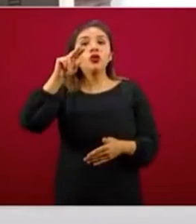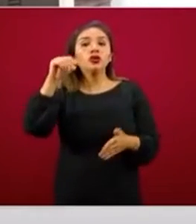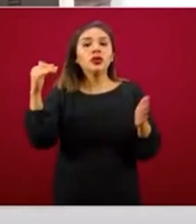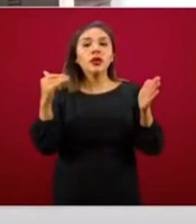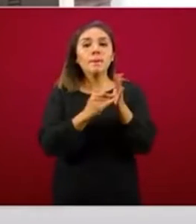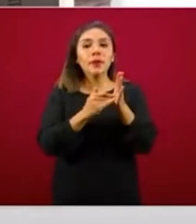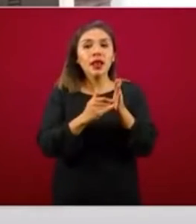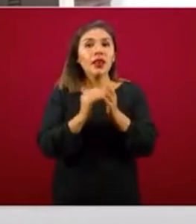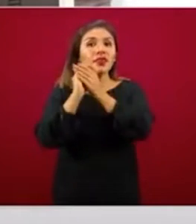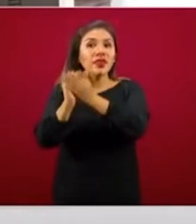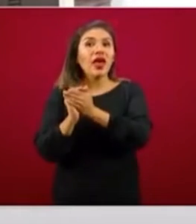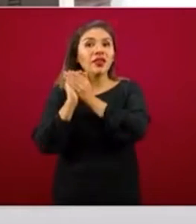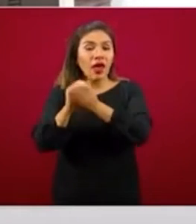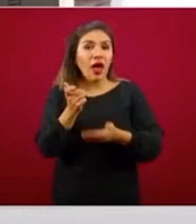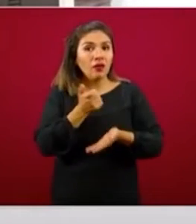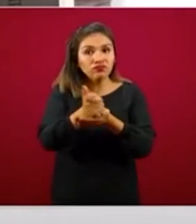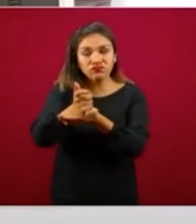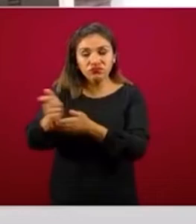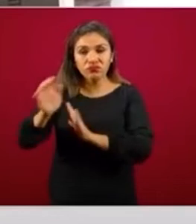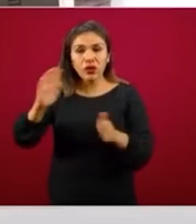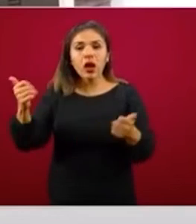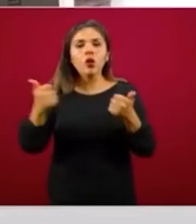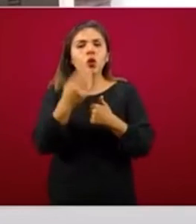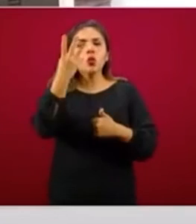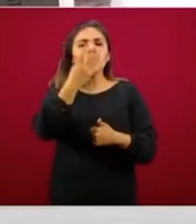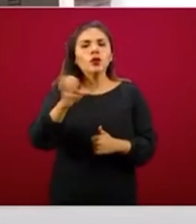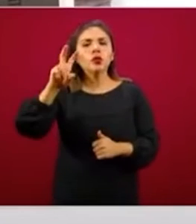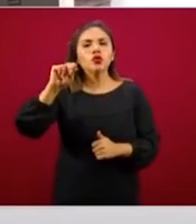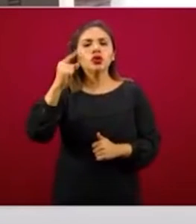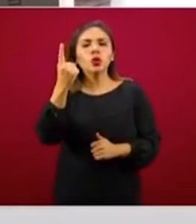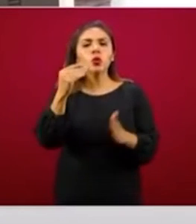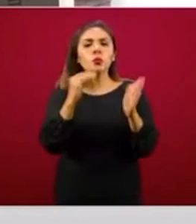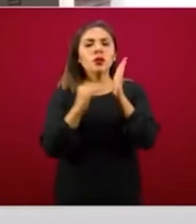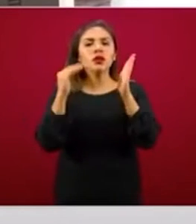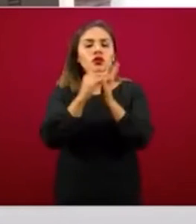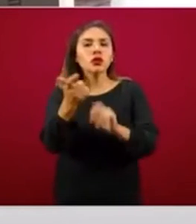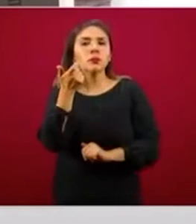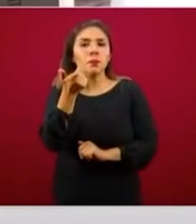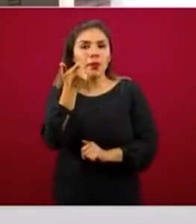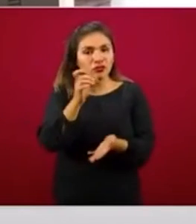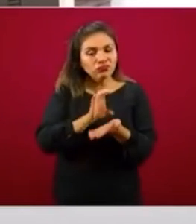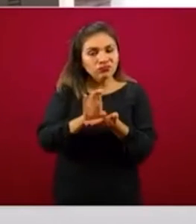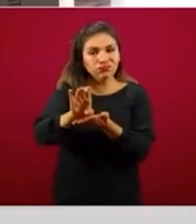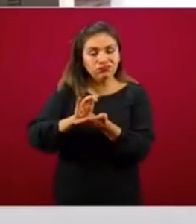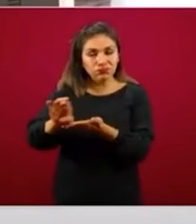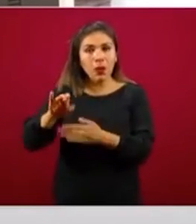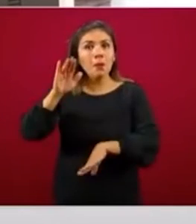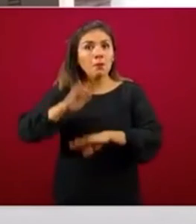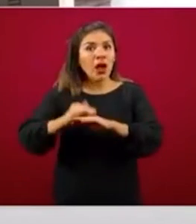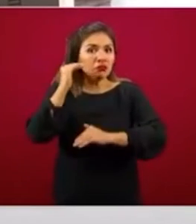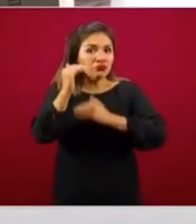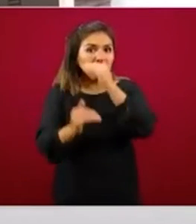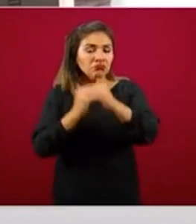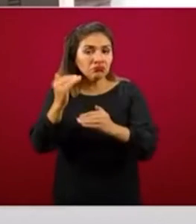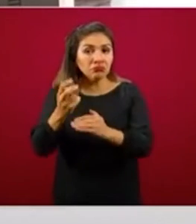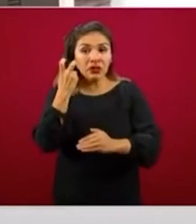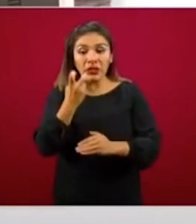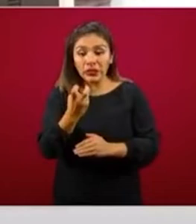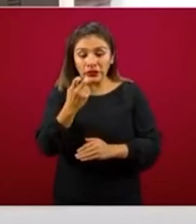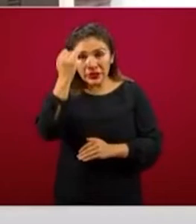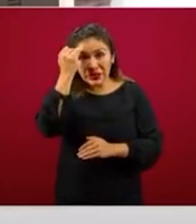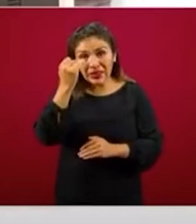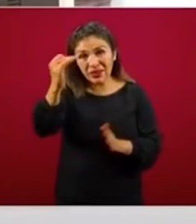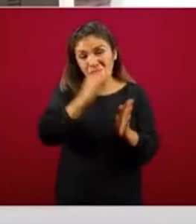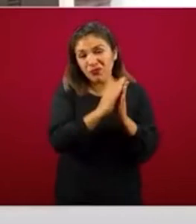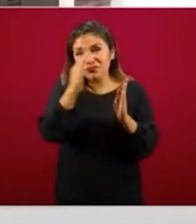mil tandas colocadas con 481 millones de pesos. Vamos avanzando, sobre todo